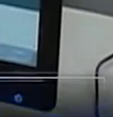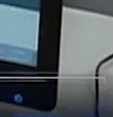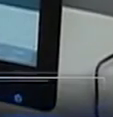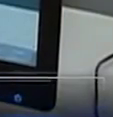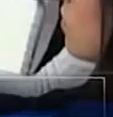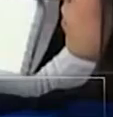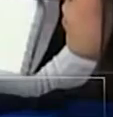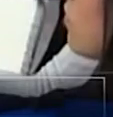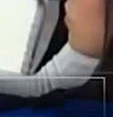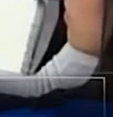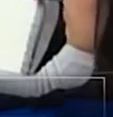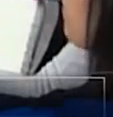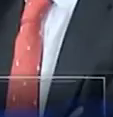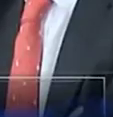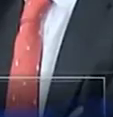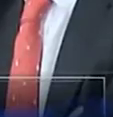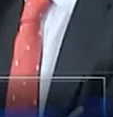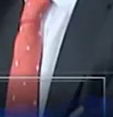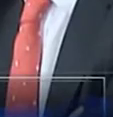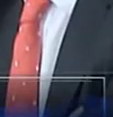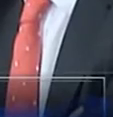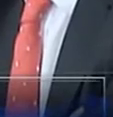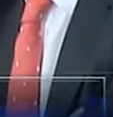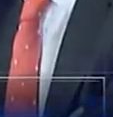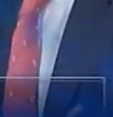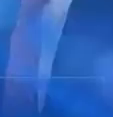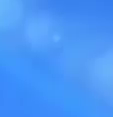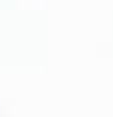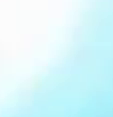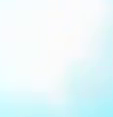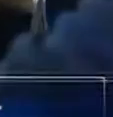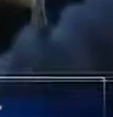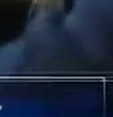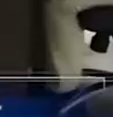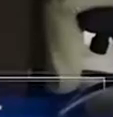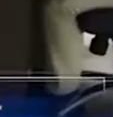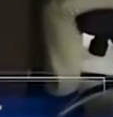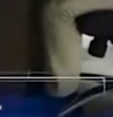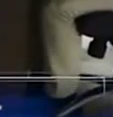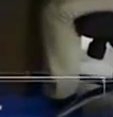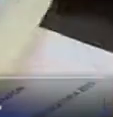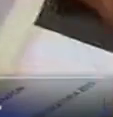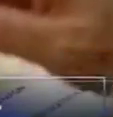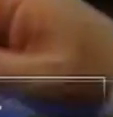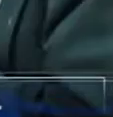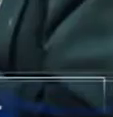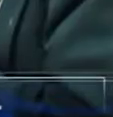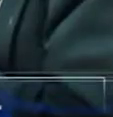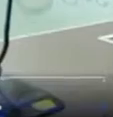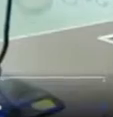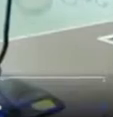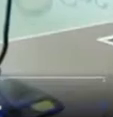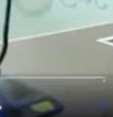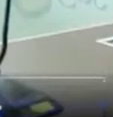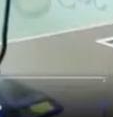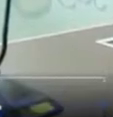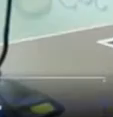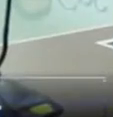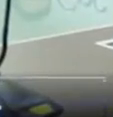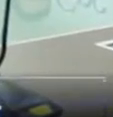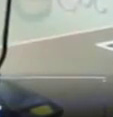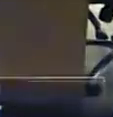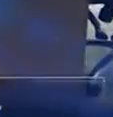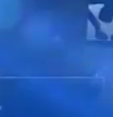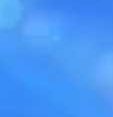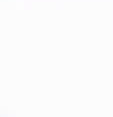Nacional Electoral finaliza proceso de verificación de rúbricas. Abiertas las inscripciones para veeduría de designación